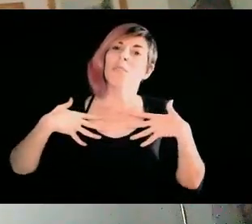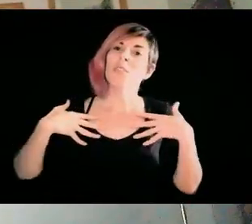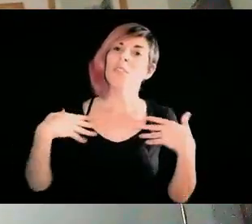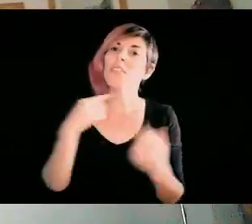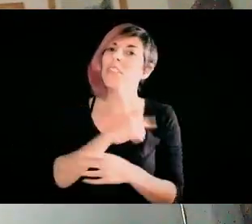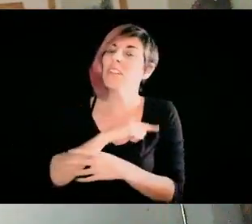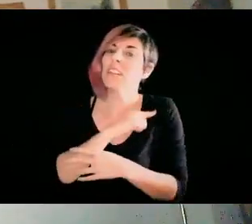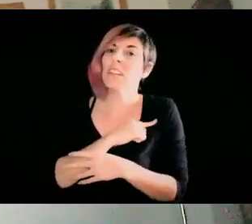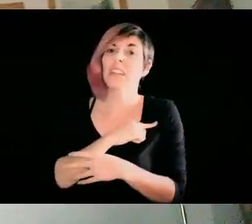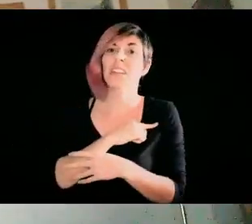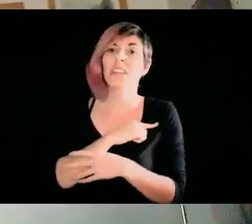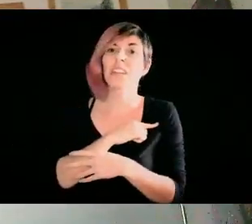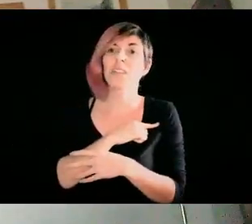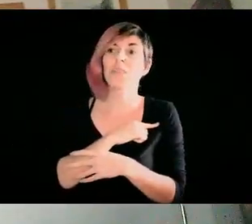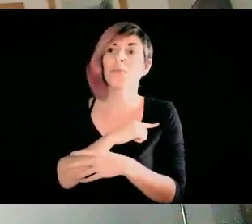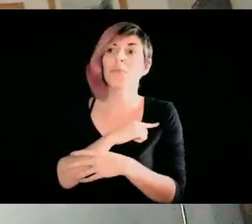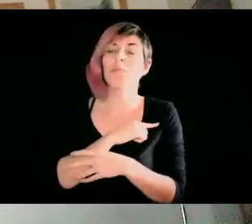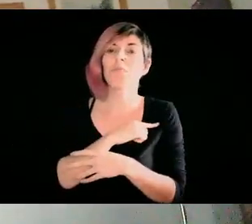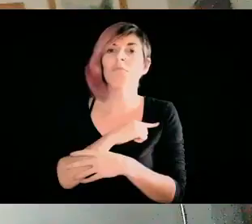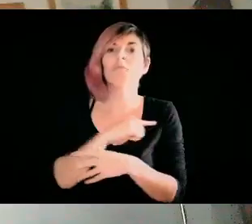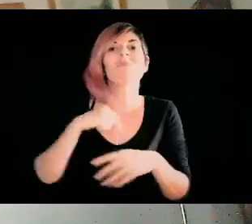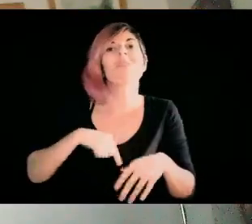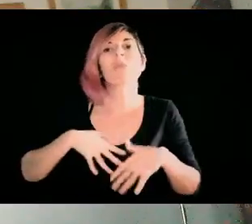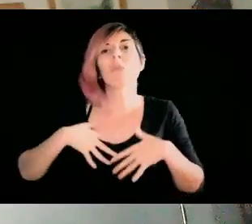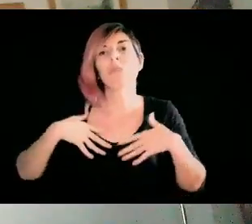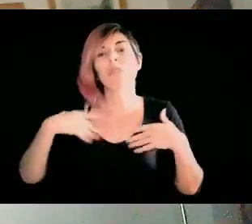de emociones